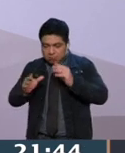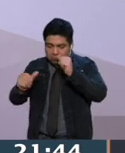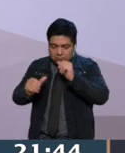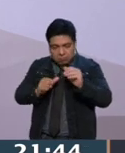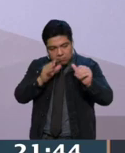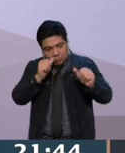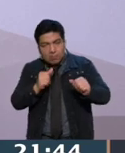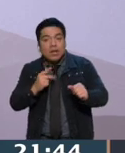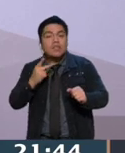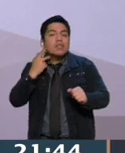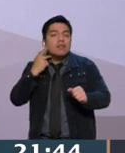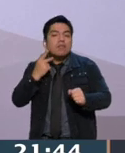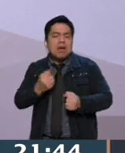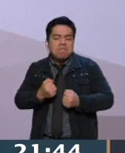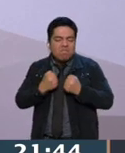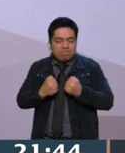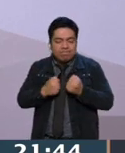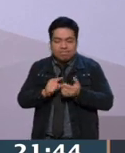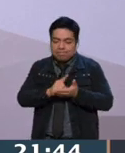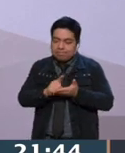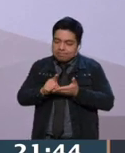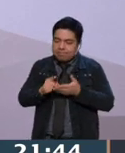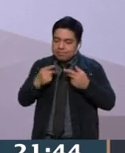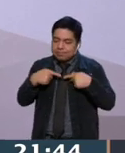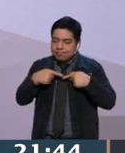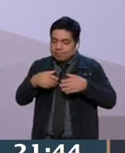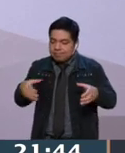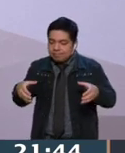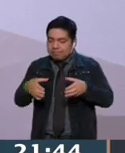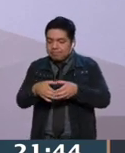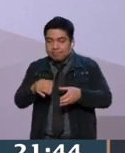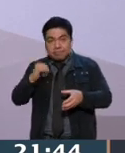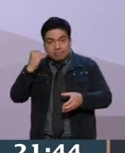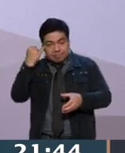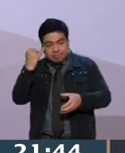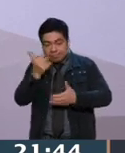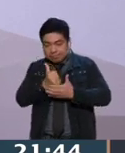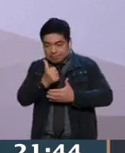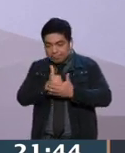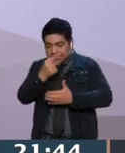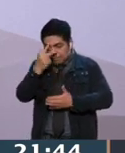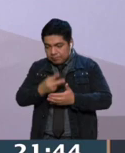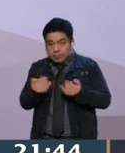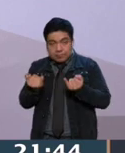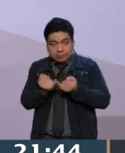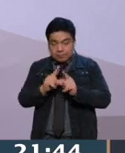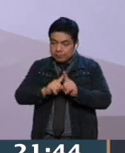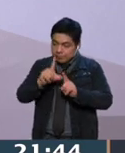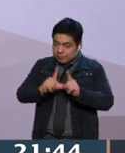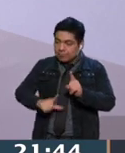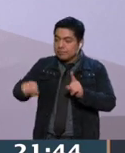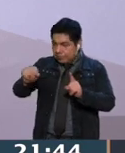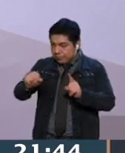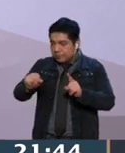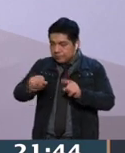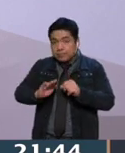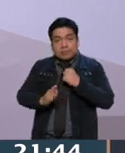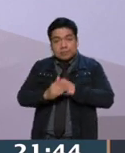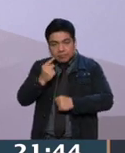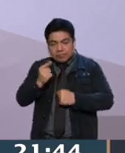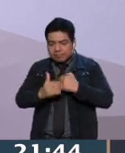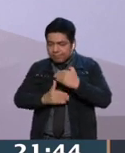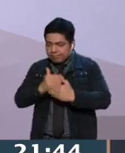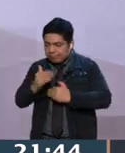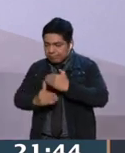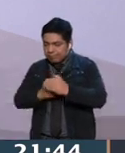políticas enfocadas al fortalecimiento de los derechos para las comunidades indígenas de la capital y de todo el país. Esto como parte del proceso